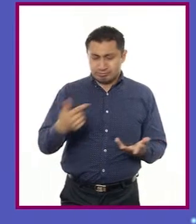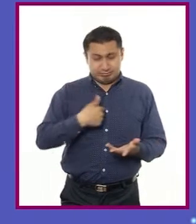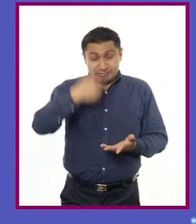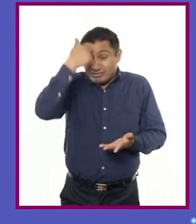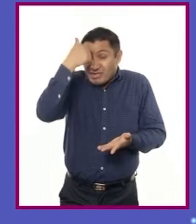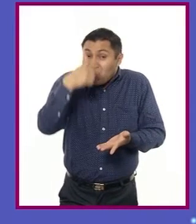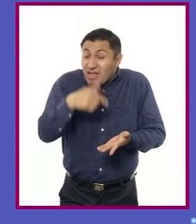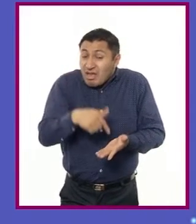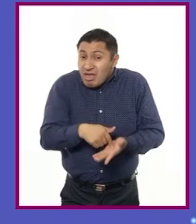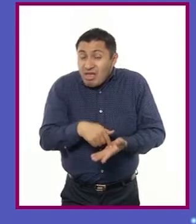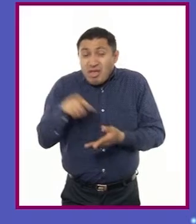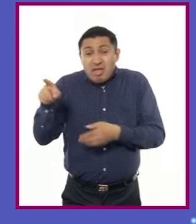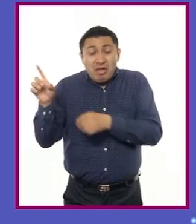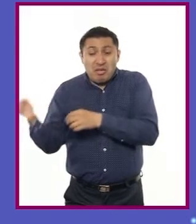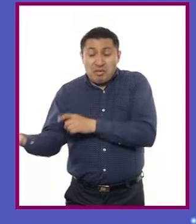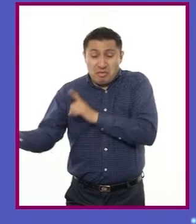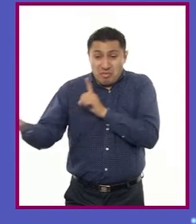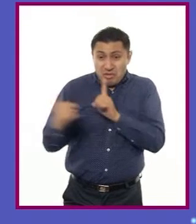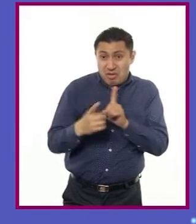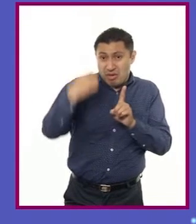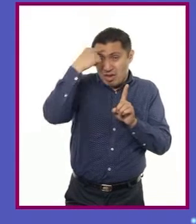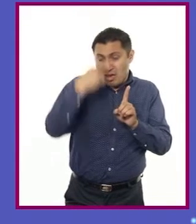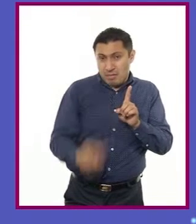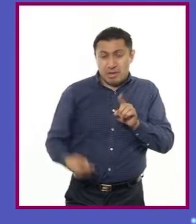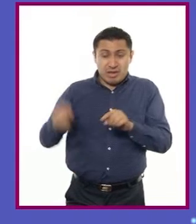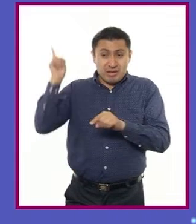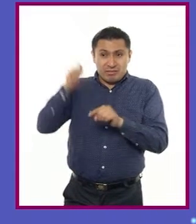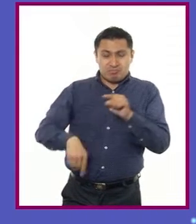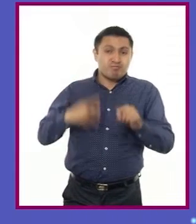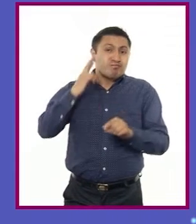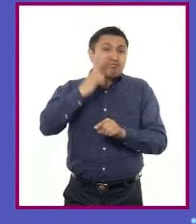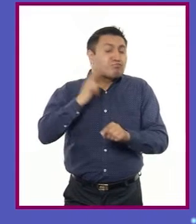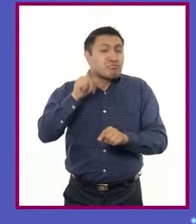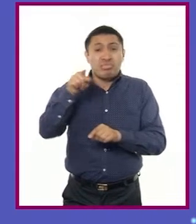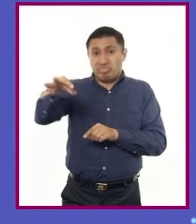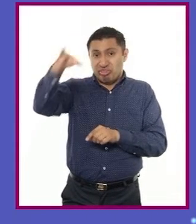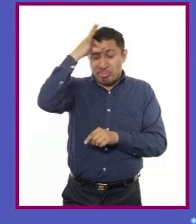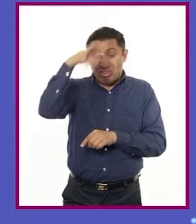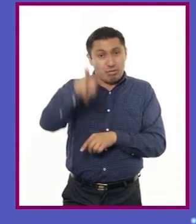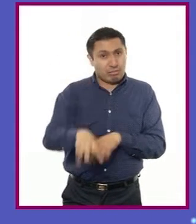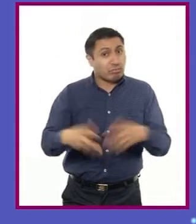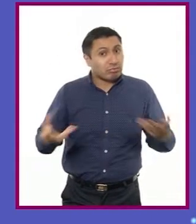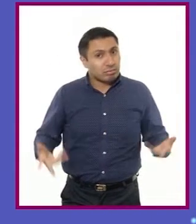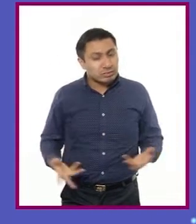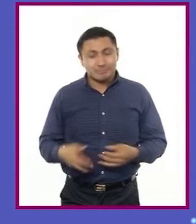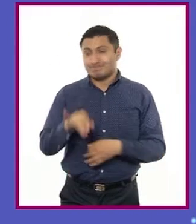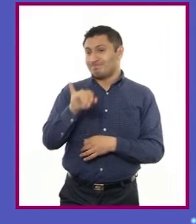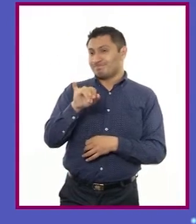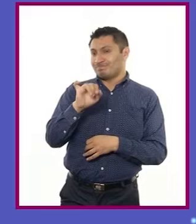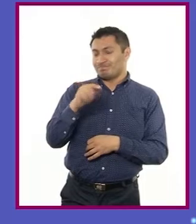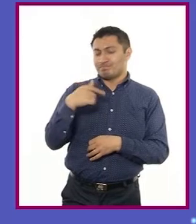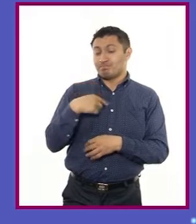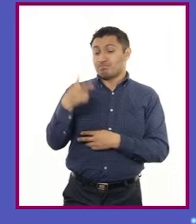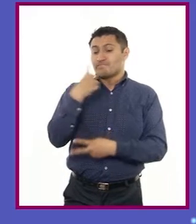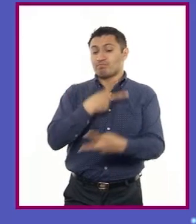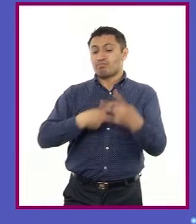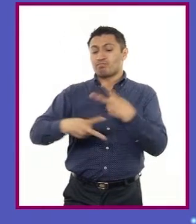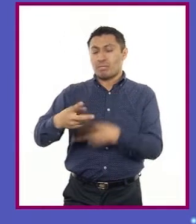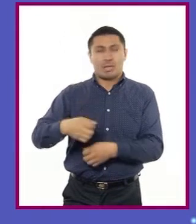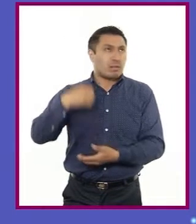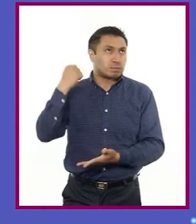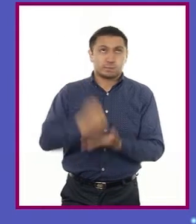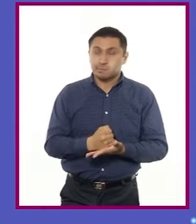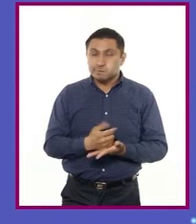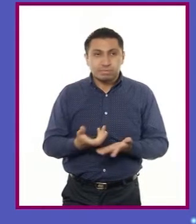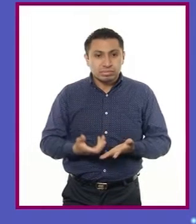Supongo que lo mandaron conmigo para que le quite lo racista y lo menso, ¿verdad? Sí, pero vengo contra mi voluntad.